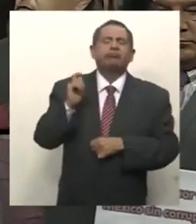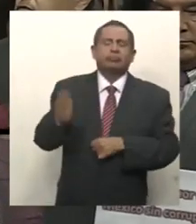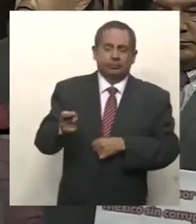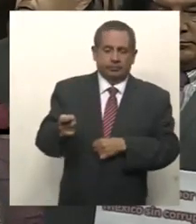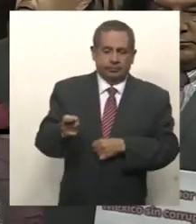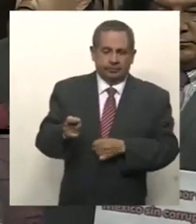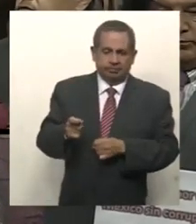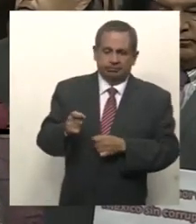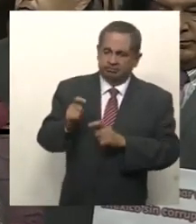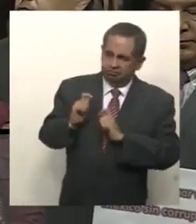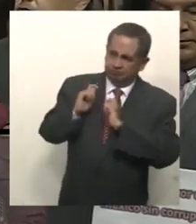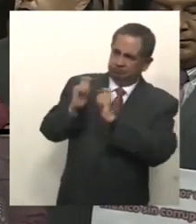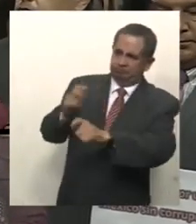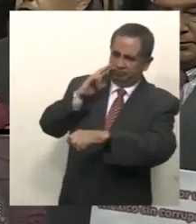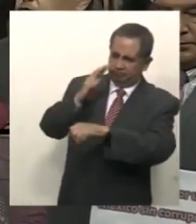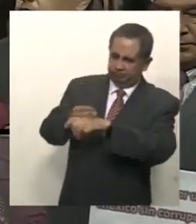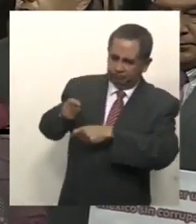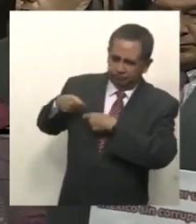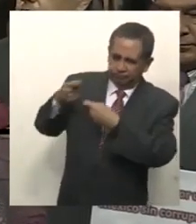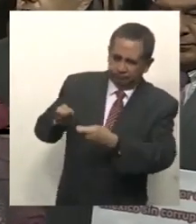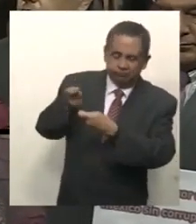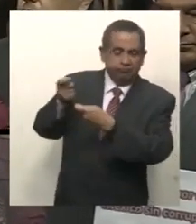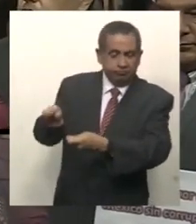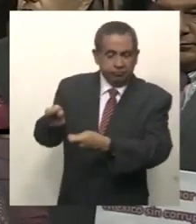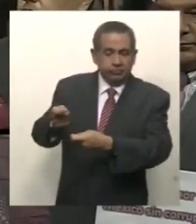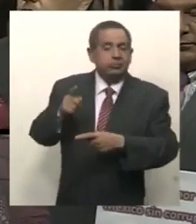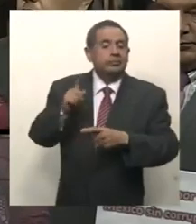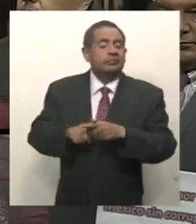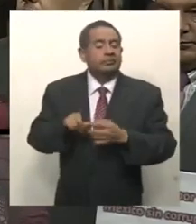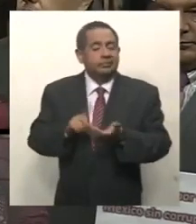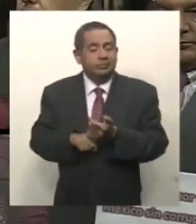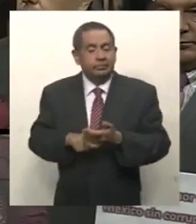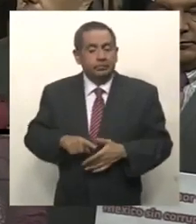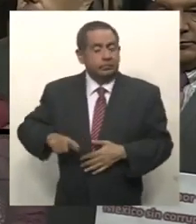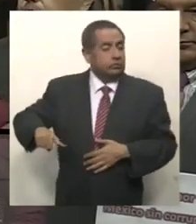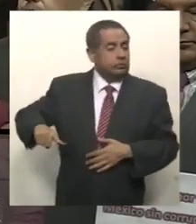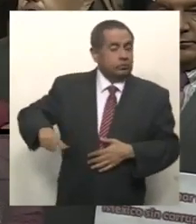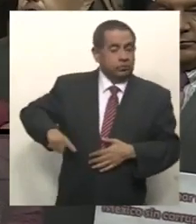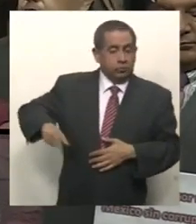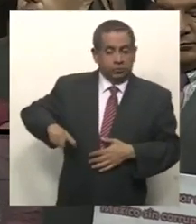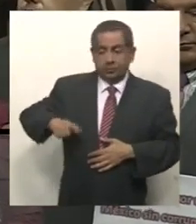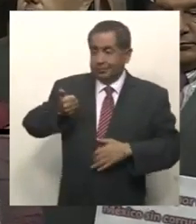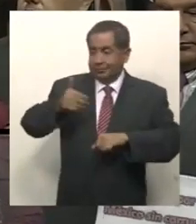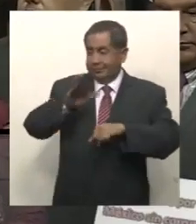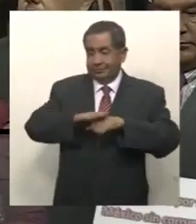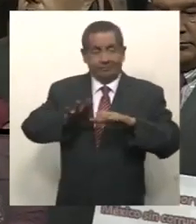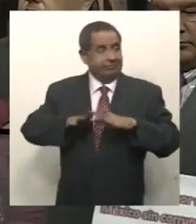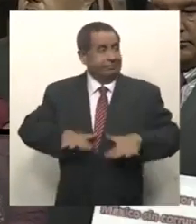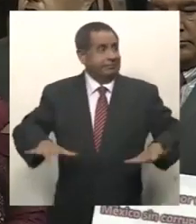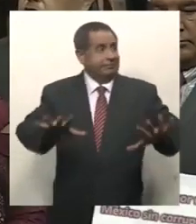recibió una herencia: el Estado que guarda la administración